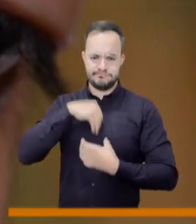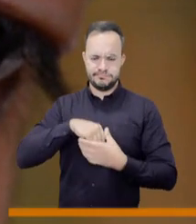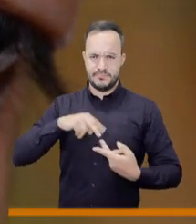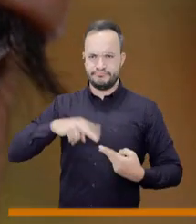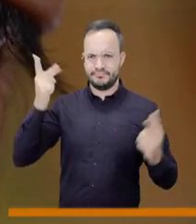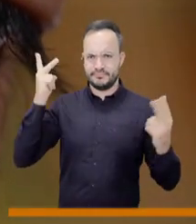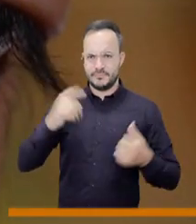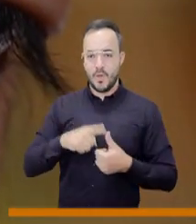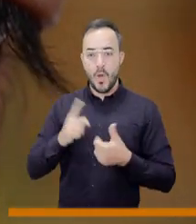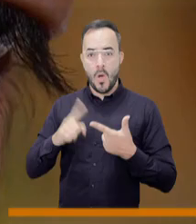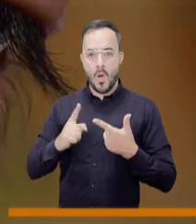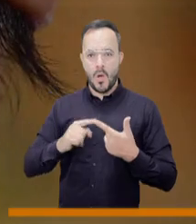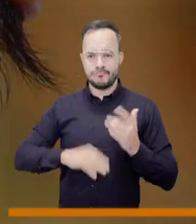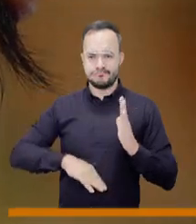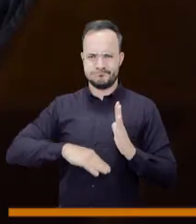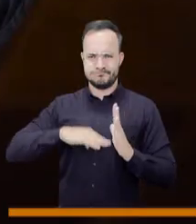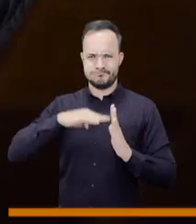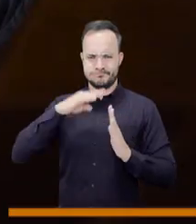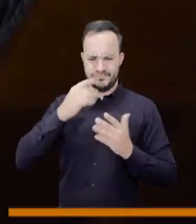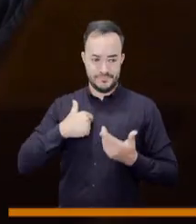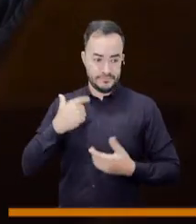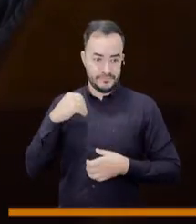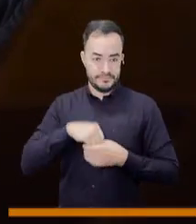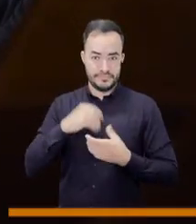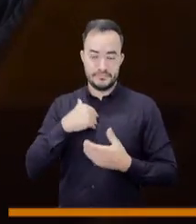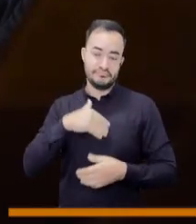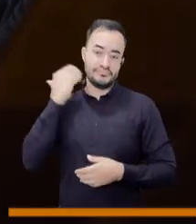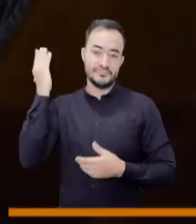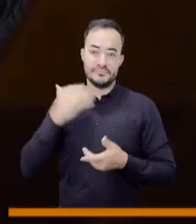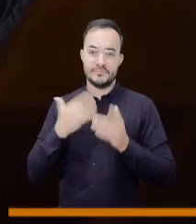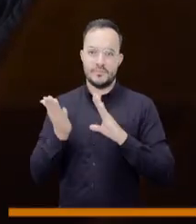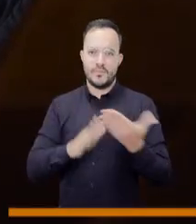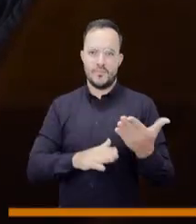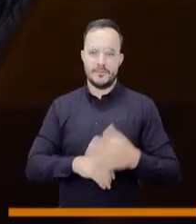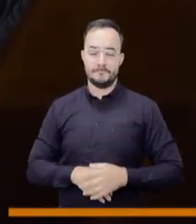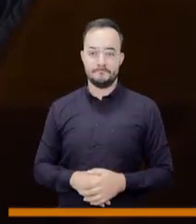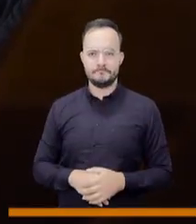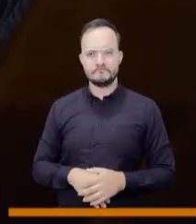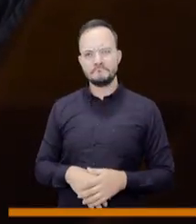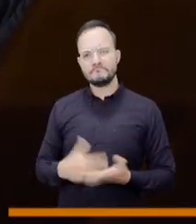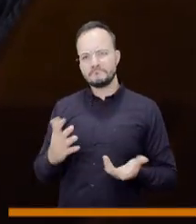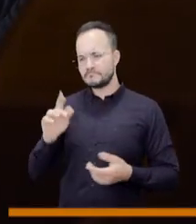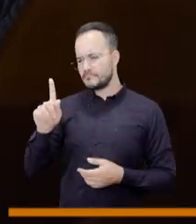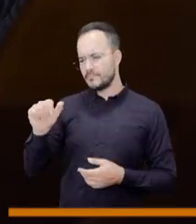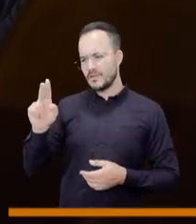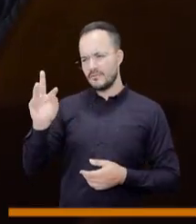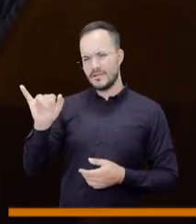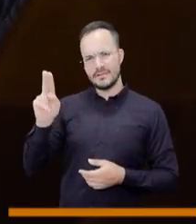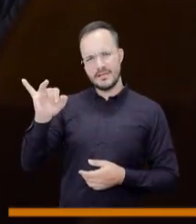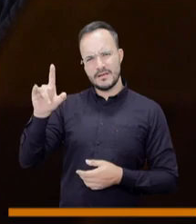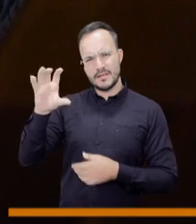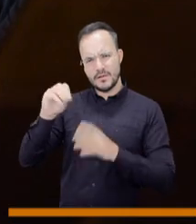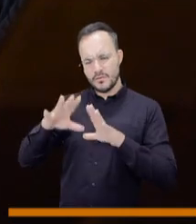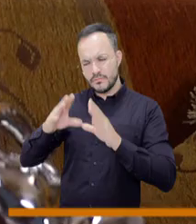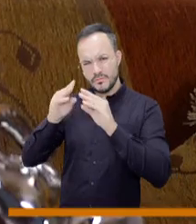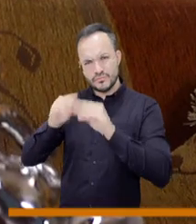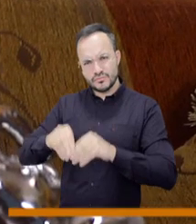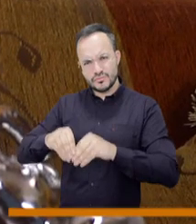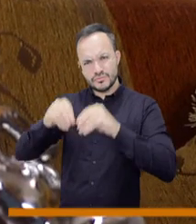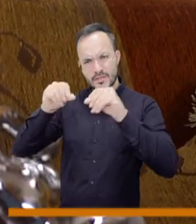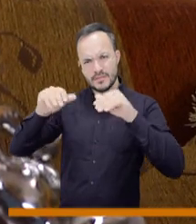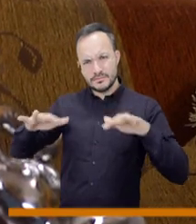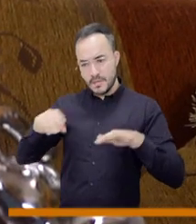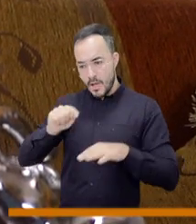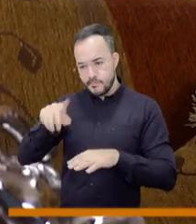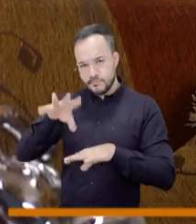con mortalidad. Esto se debe a que el fentanilo es una sustancia muy potente